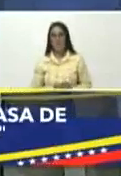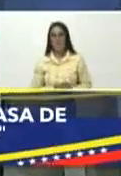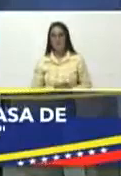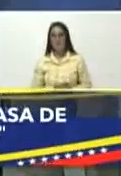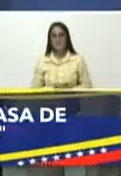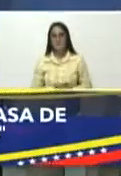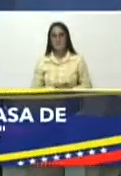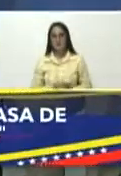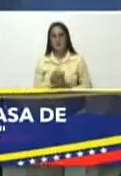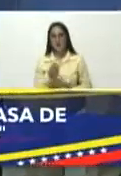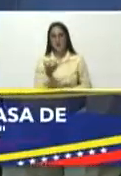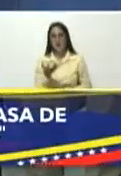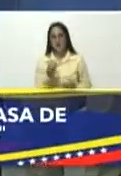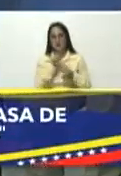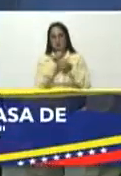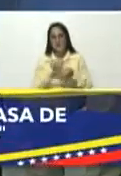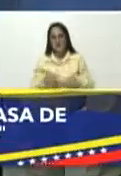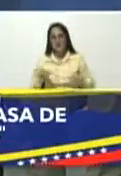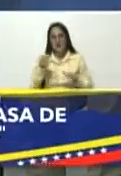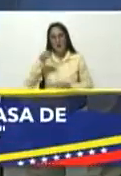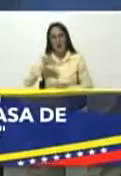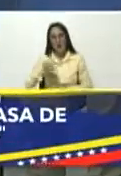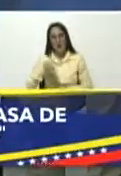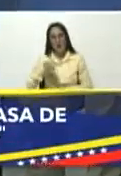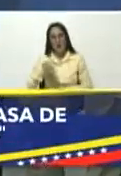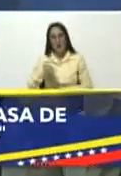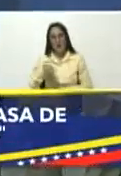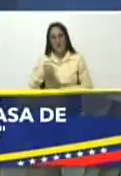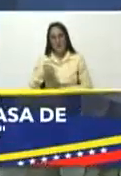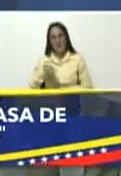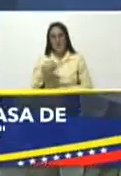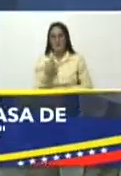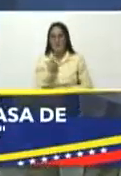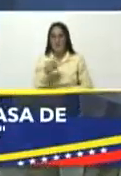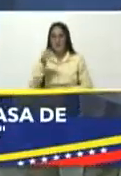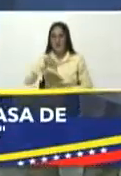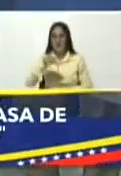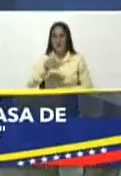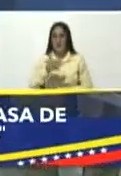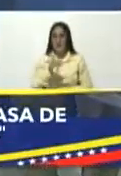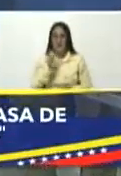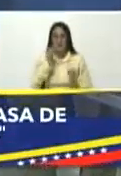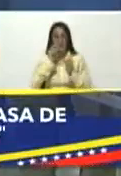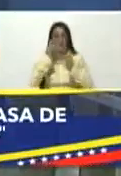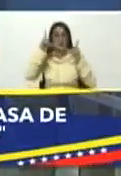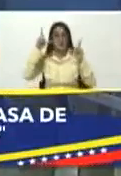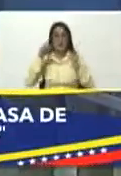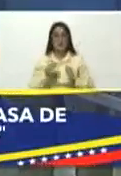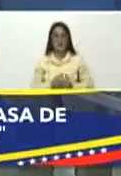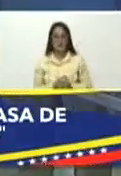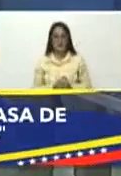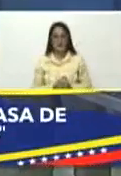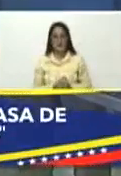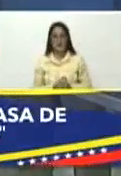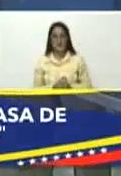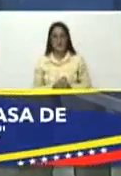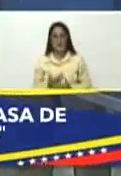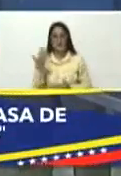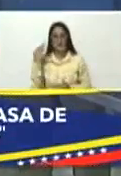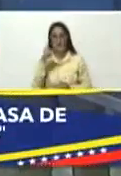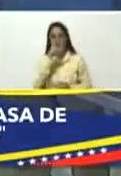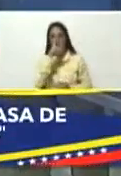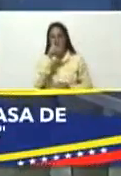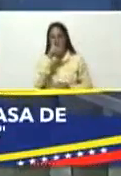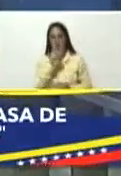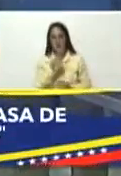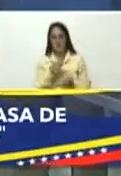como mi mensaje en el día de hoy, presidente. Decirle que aquí ha habido un despertar desde hace año y medio,